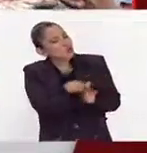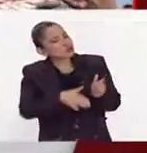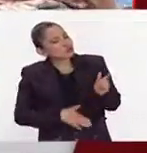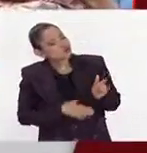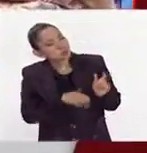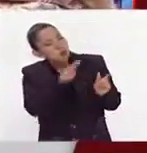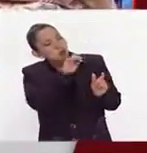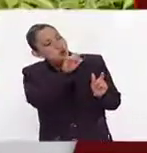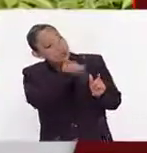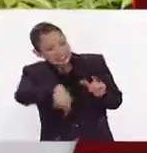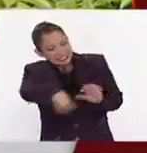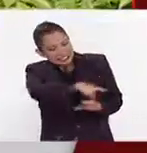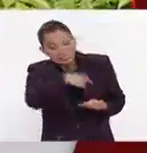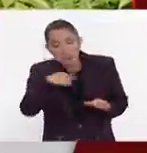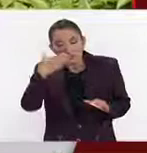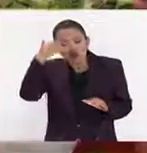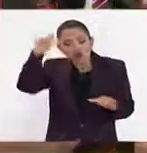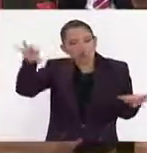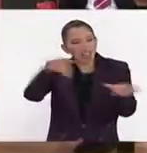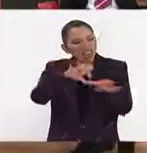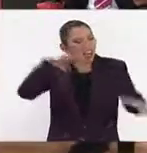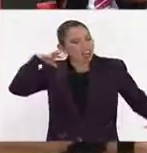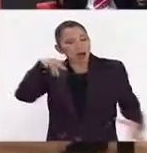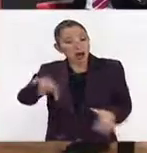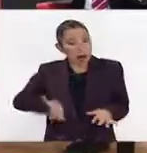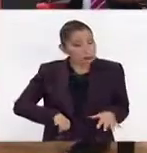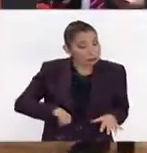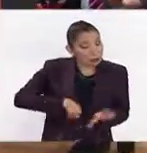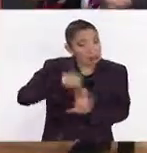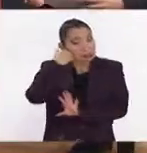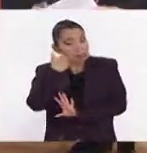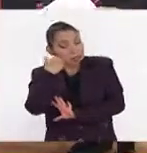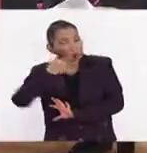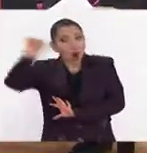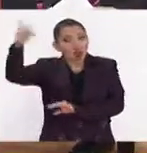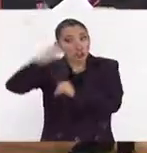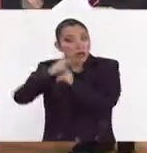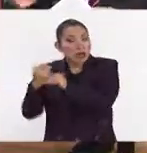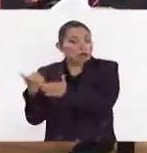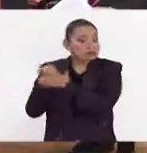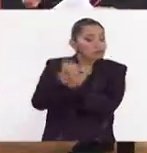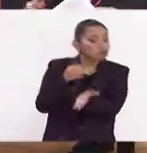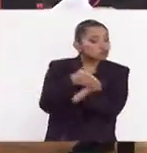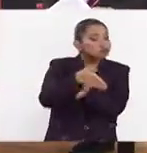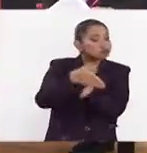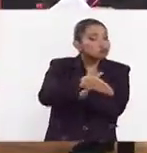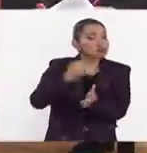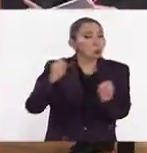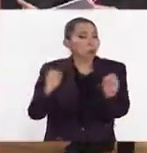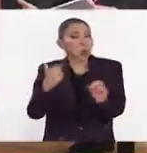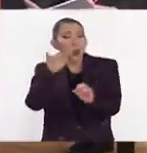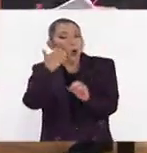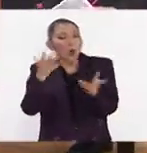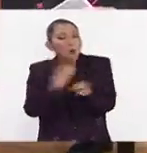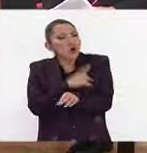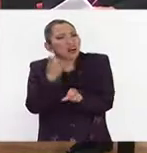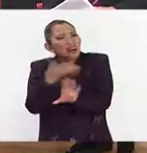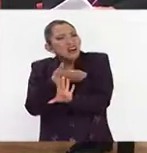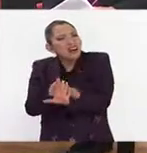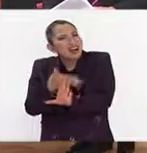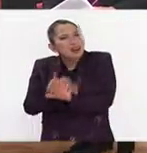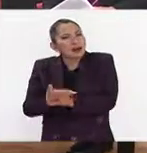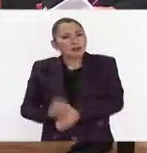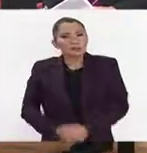budistas, musulmanes se lleven a cabo? ¿Qué hay detrás? ¿Hay intereses? ¿Hay otros países que están intermediando o buscando qué tipo